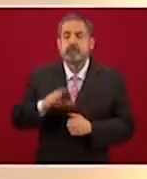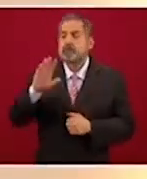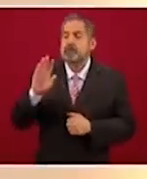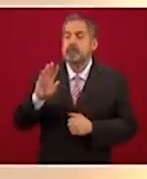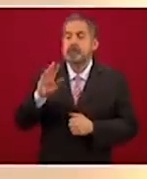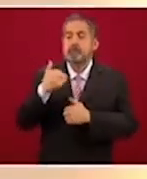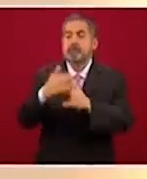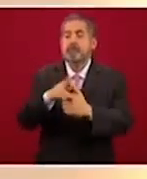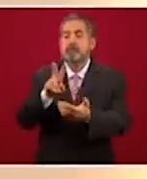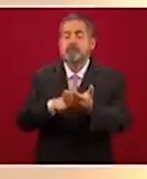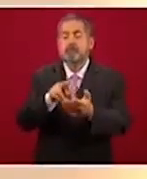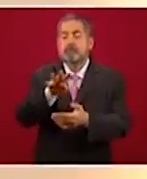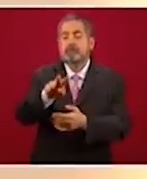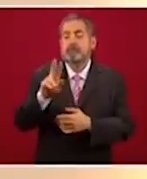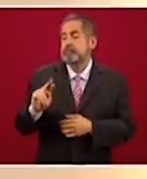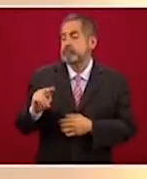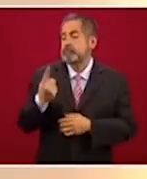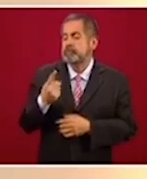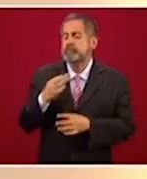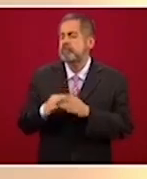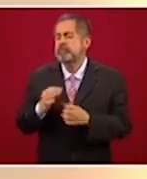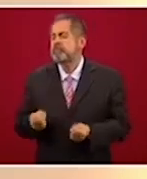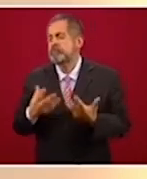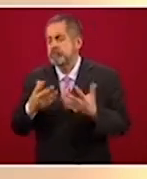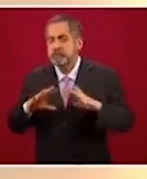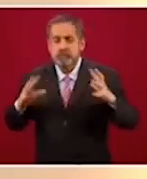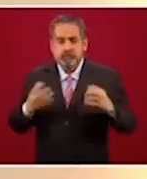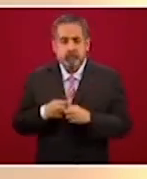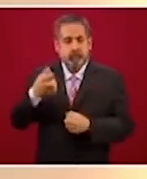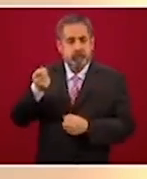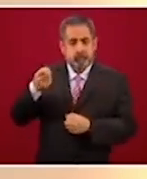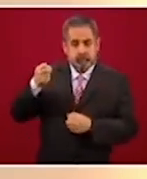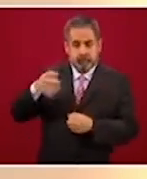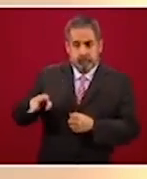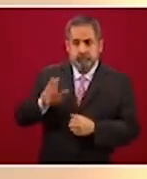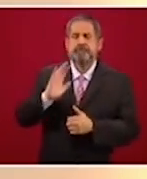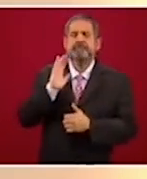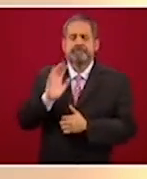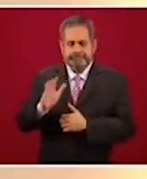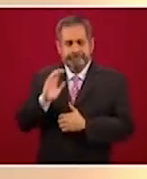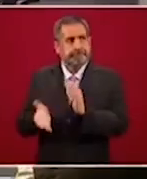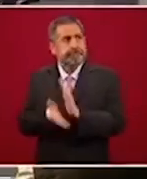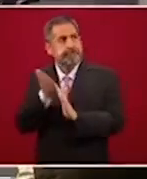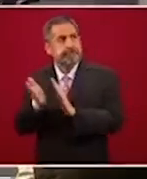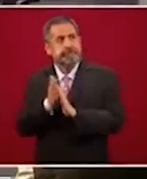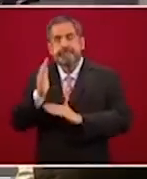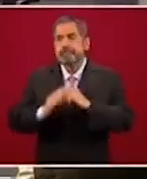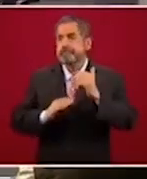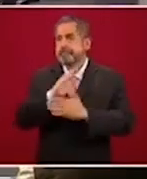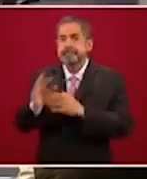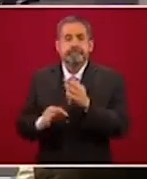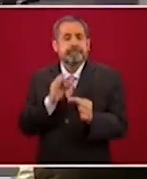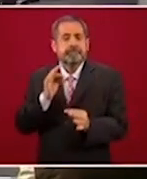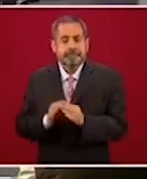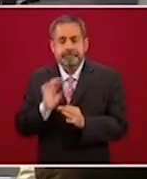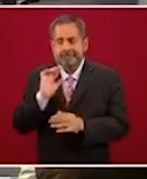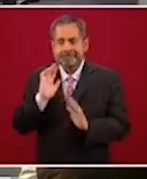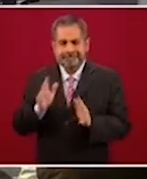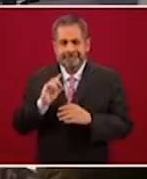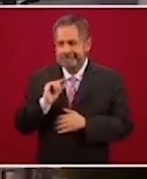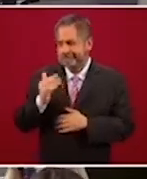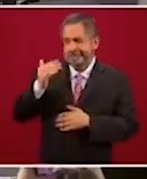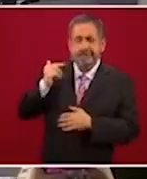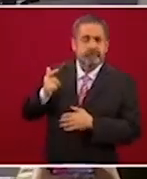2019 se tienen 69 ya construidos que fueron los que se inauguraron en